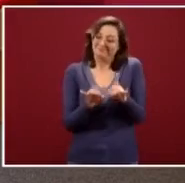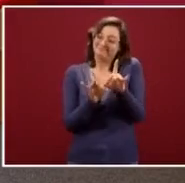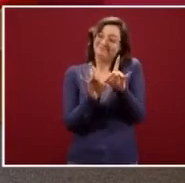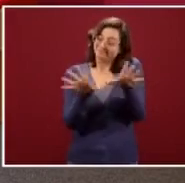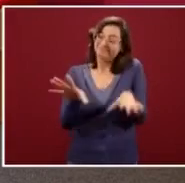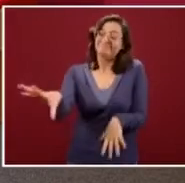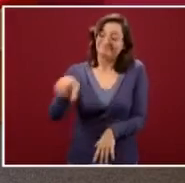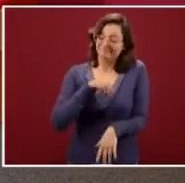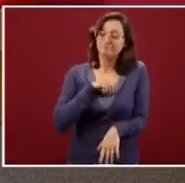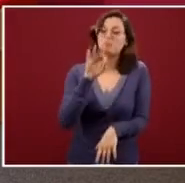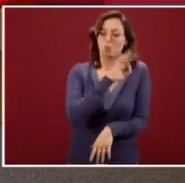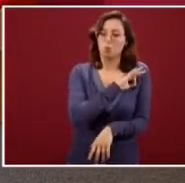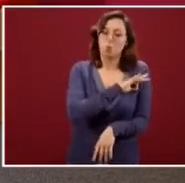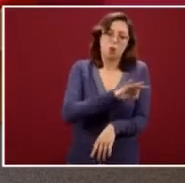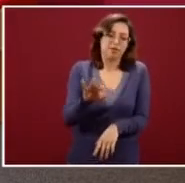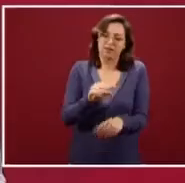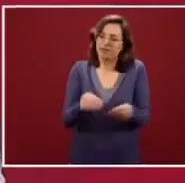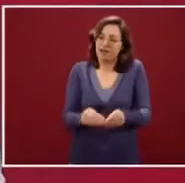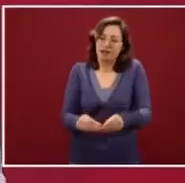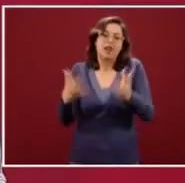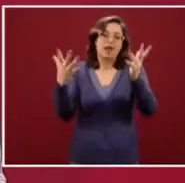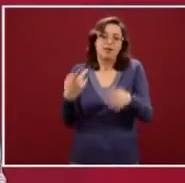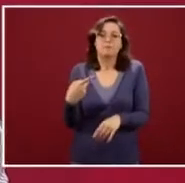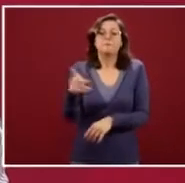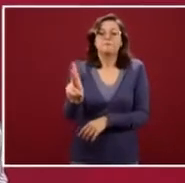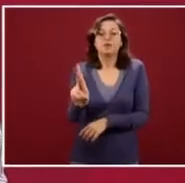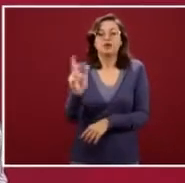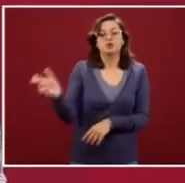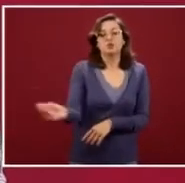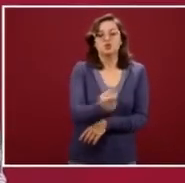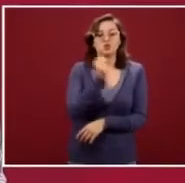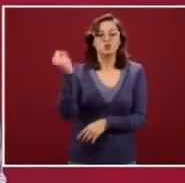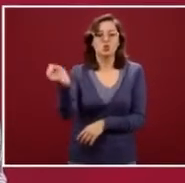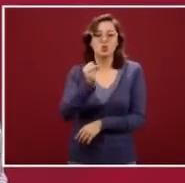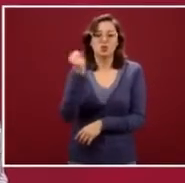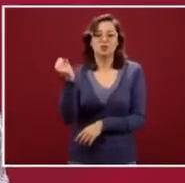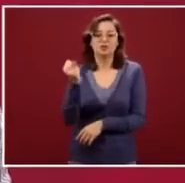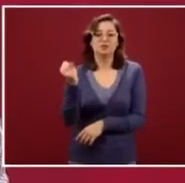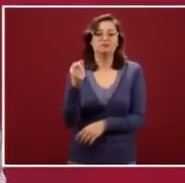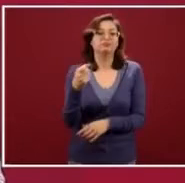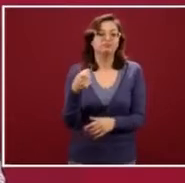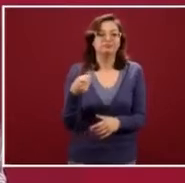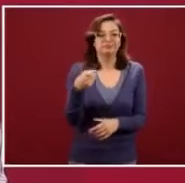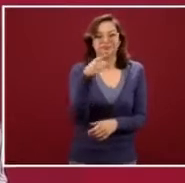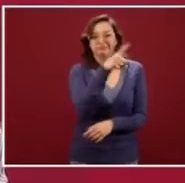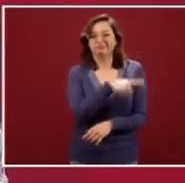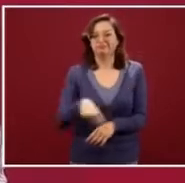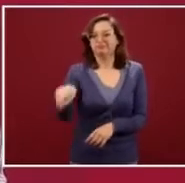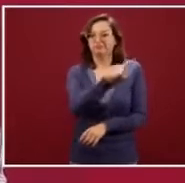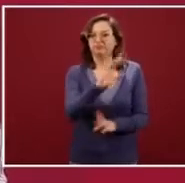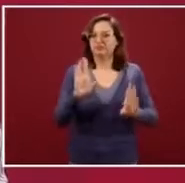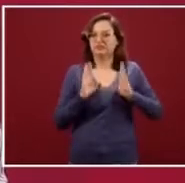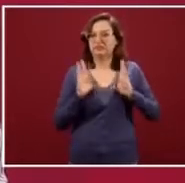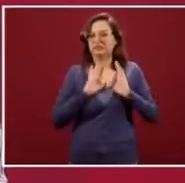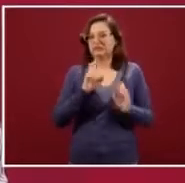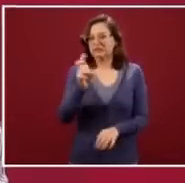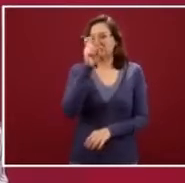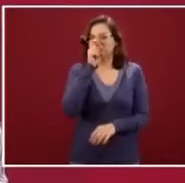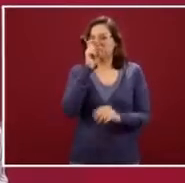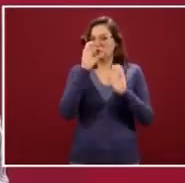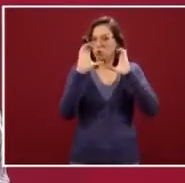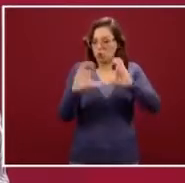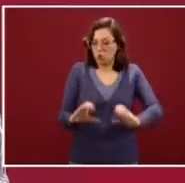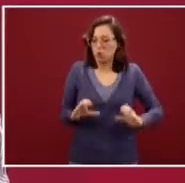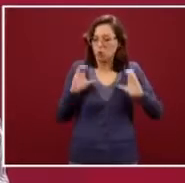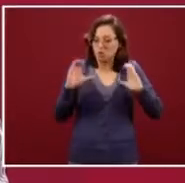sujeto a riesgos, pero afortunadamente tienen ellas protocolos muy estrictos para garantizar su